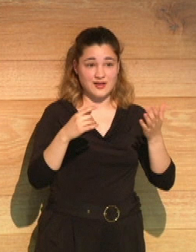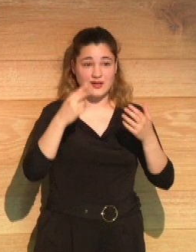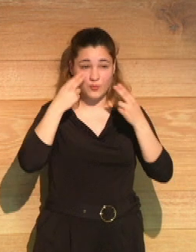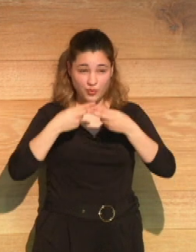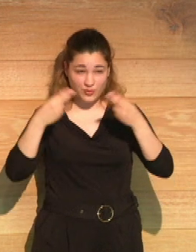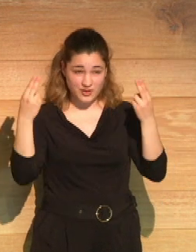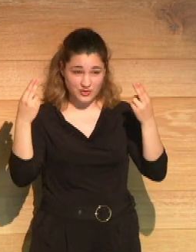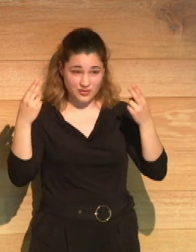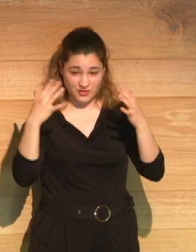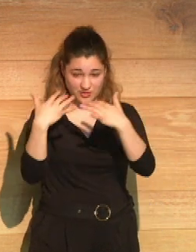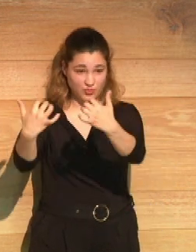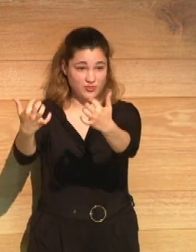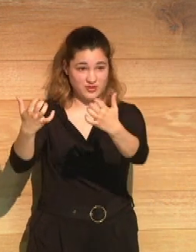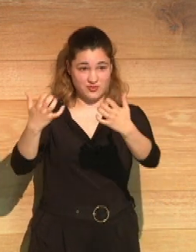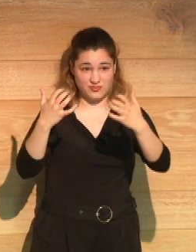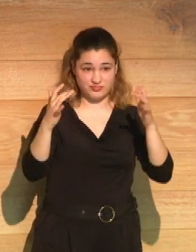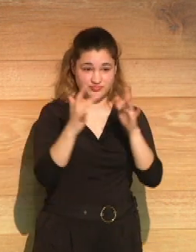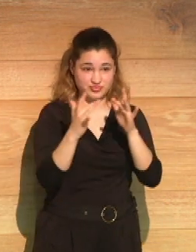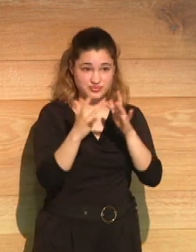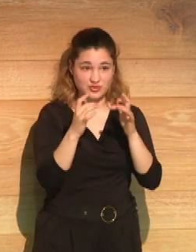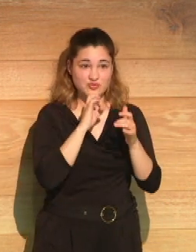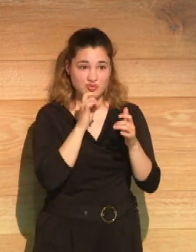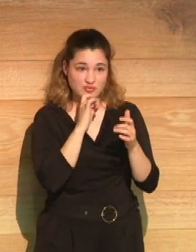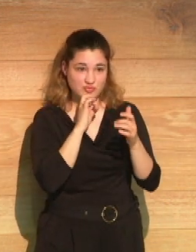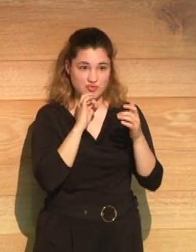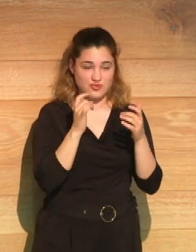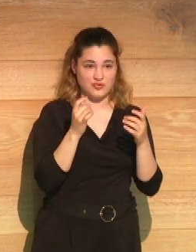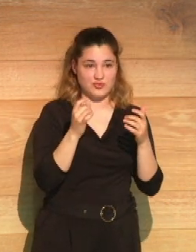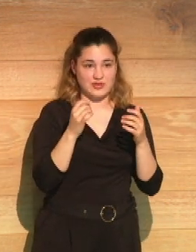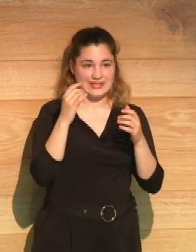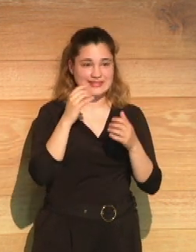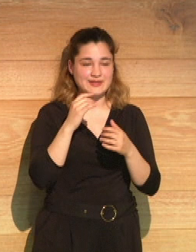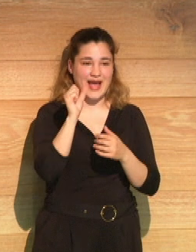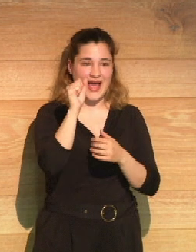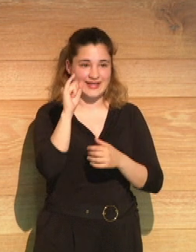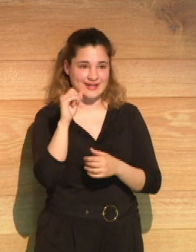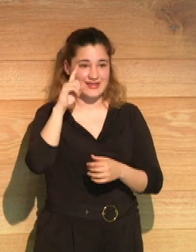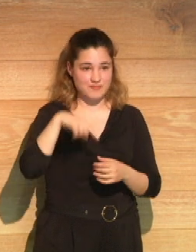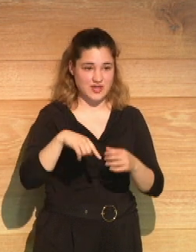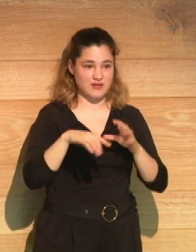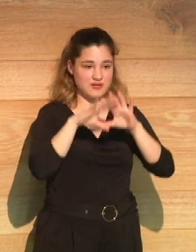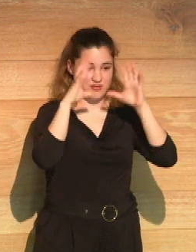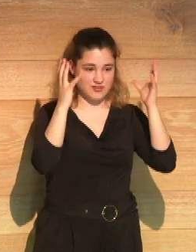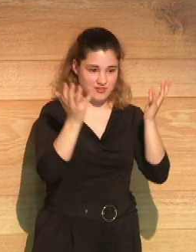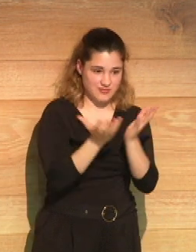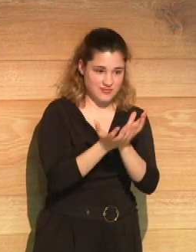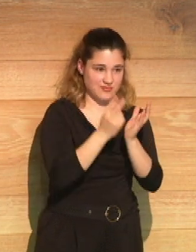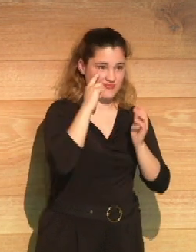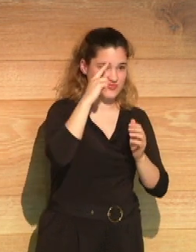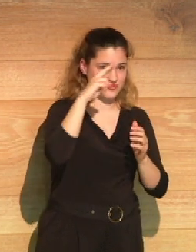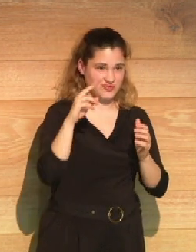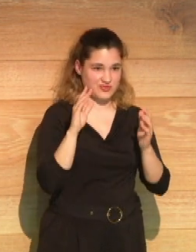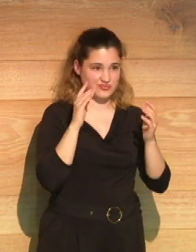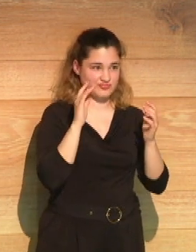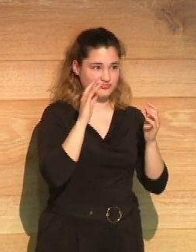y contenidos, realidad virtual, inteligencia artificial y sobre todo acceso global a las colecciones y los